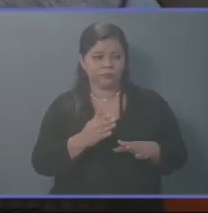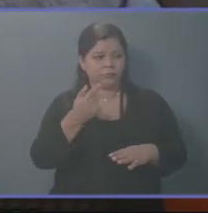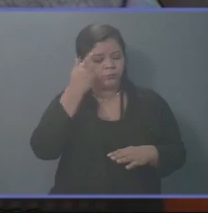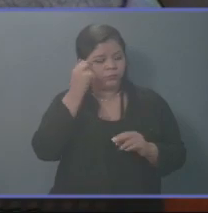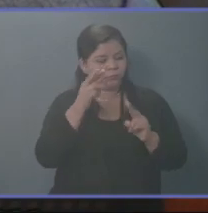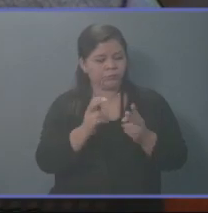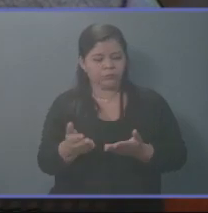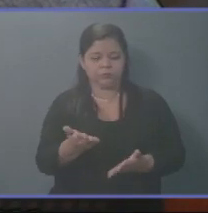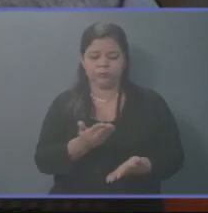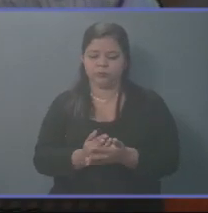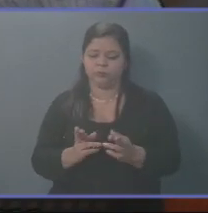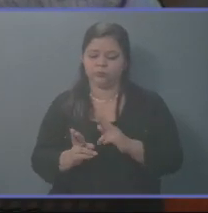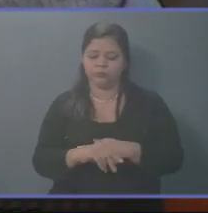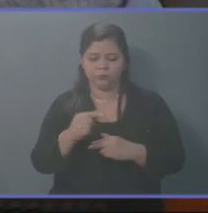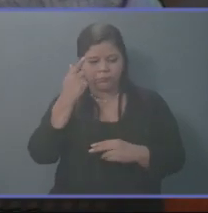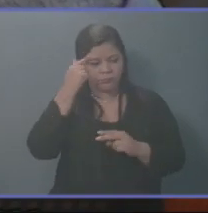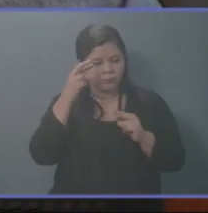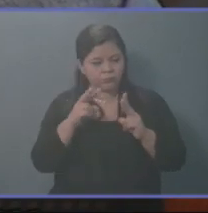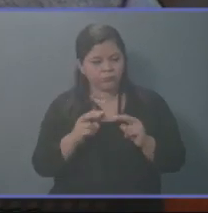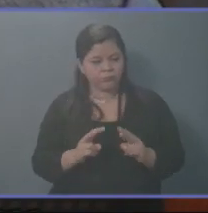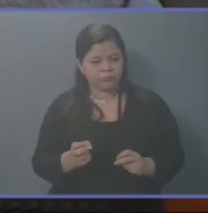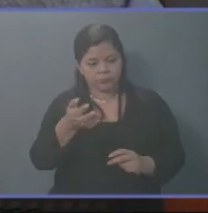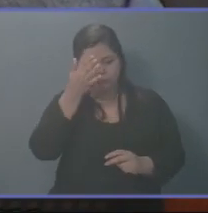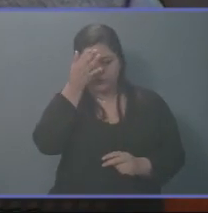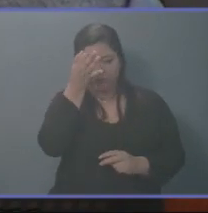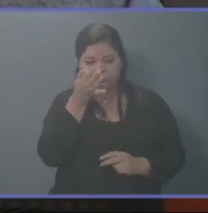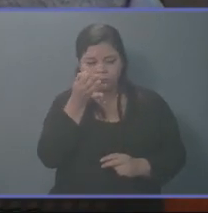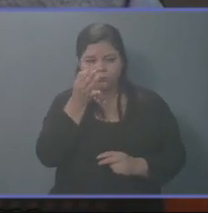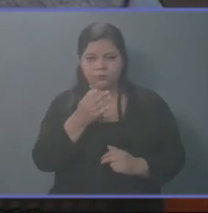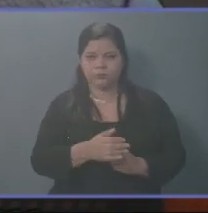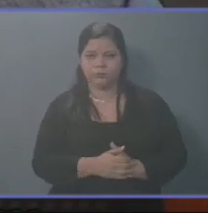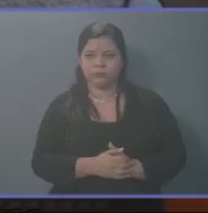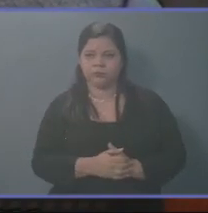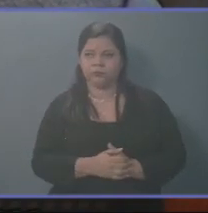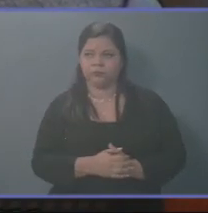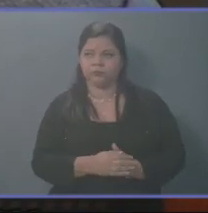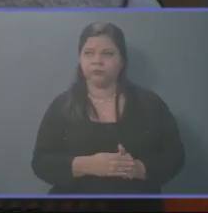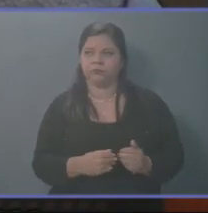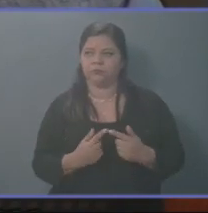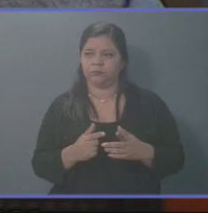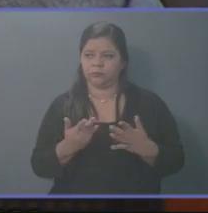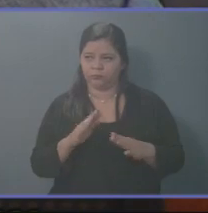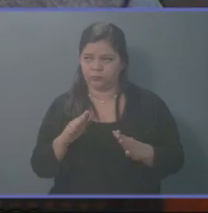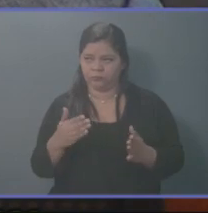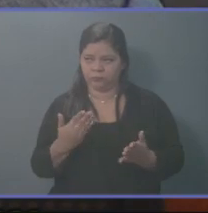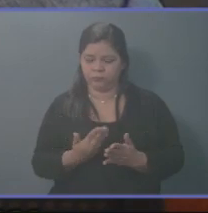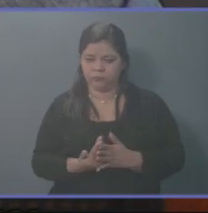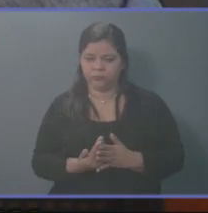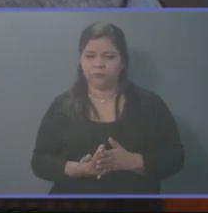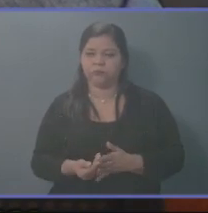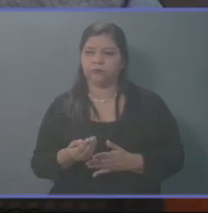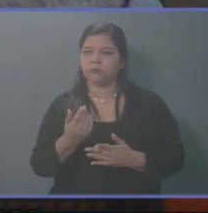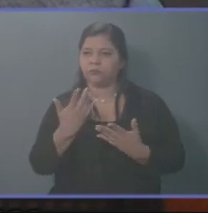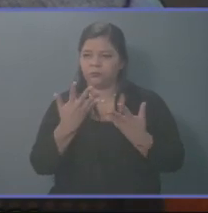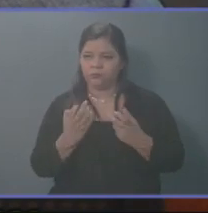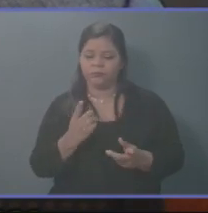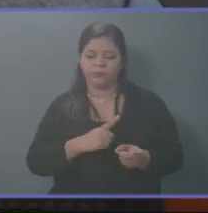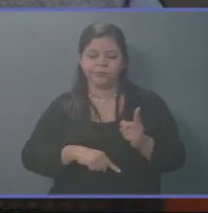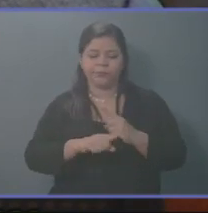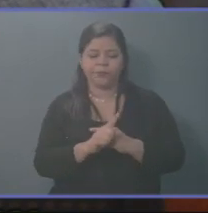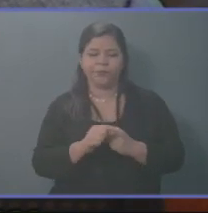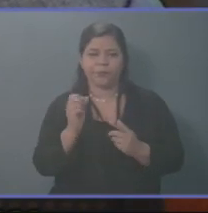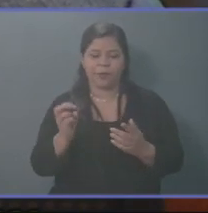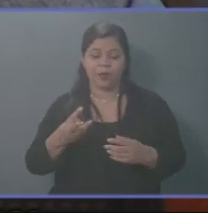las propuestas de reforma, considera que es el aspecto principal de las mismas, es el sustituir a los